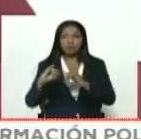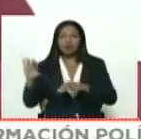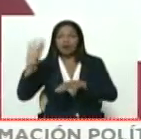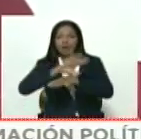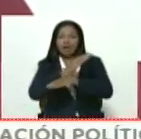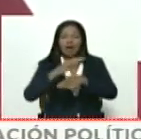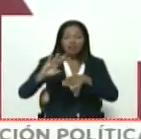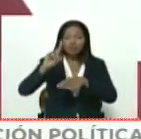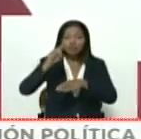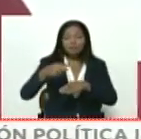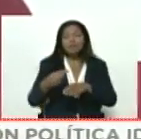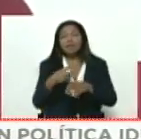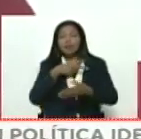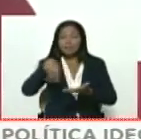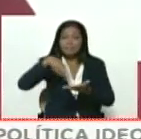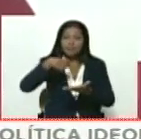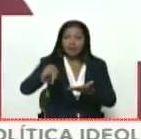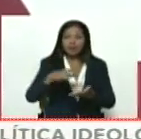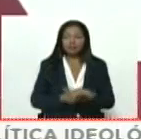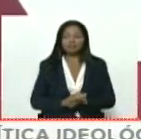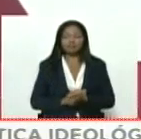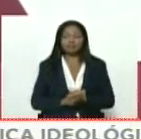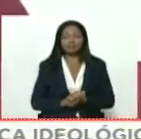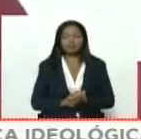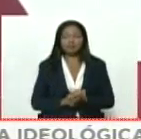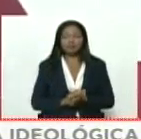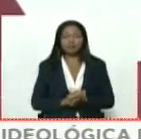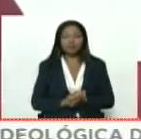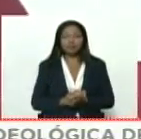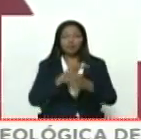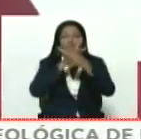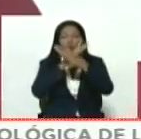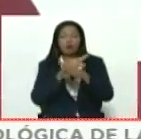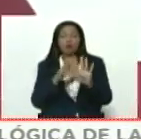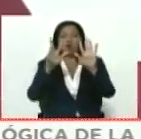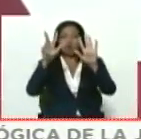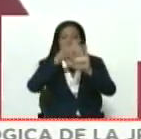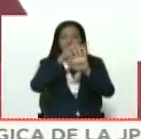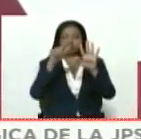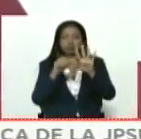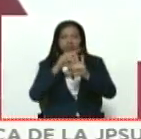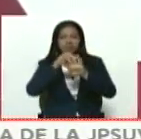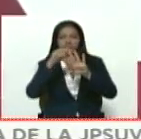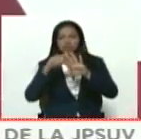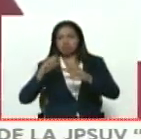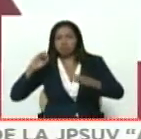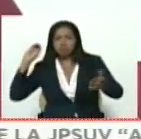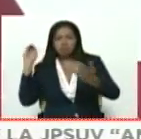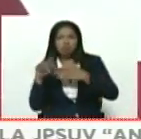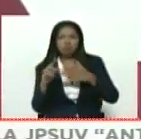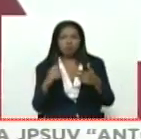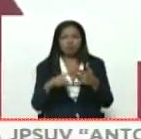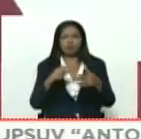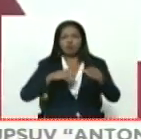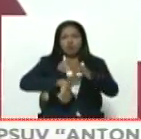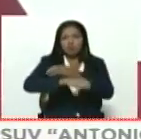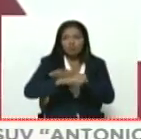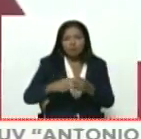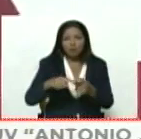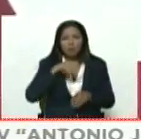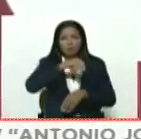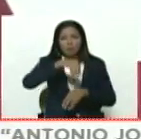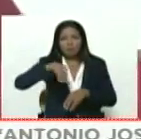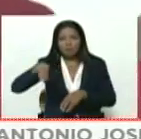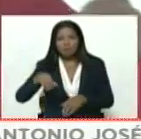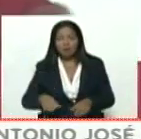y baile, el festival, los Juegos Deportivos, 8 disciplinas, chapita, pelotica de goma, fútbol, sala, ajedrez,